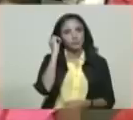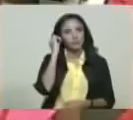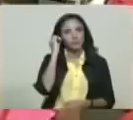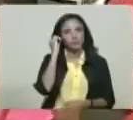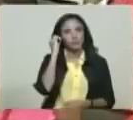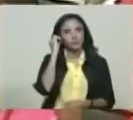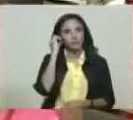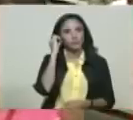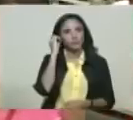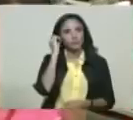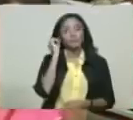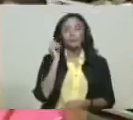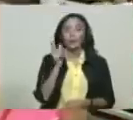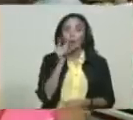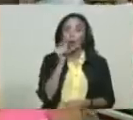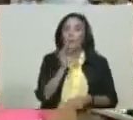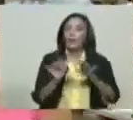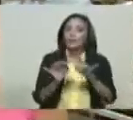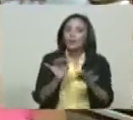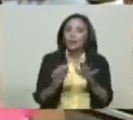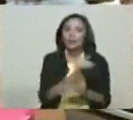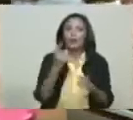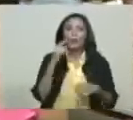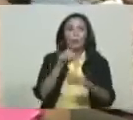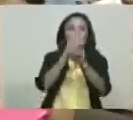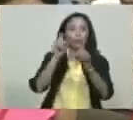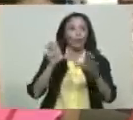Eduardo Piñate acepta la designación.